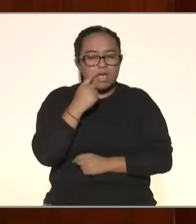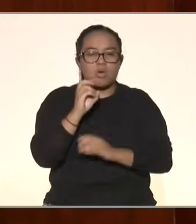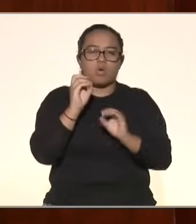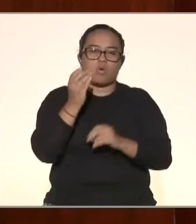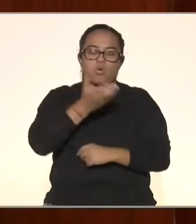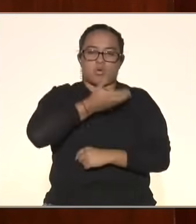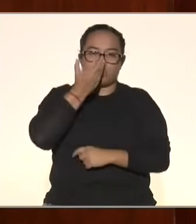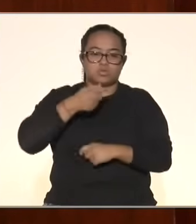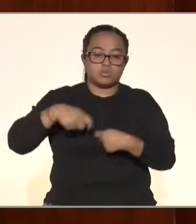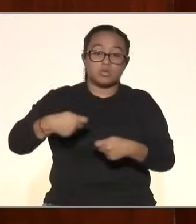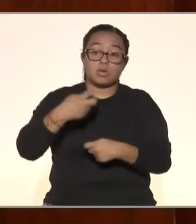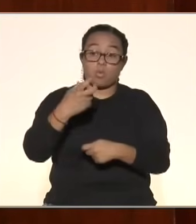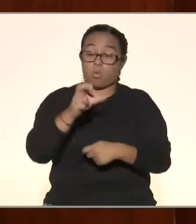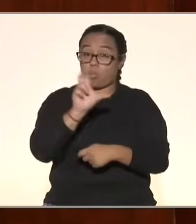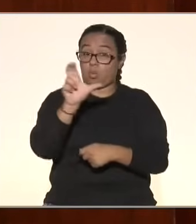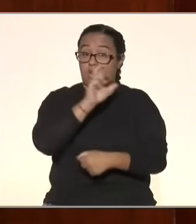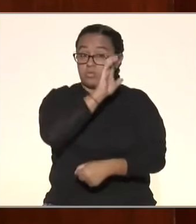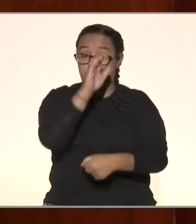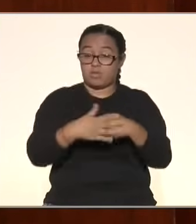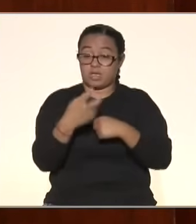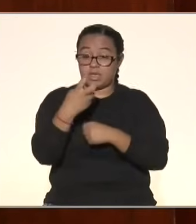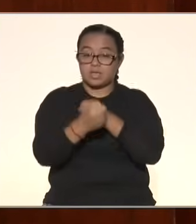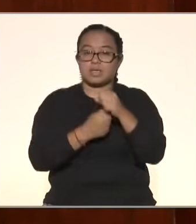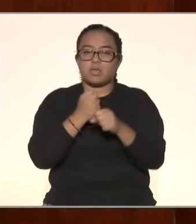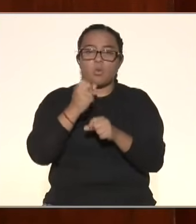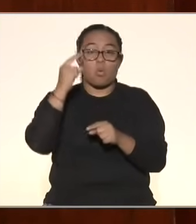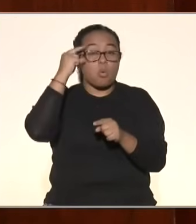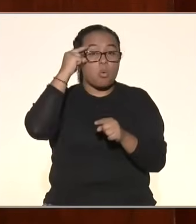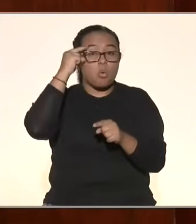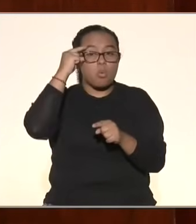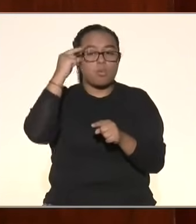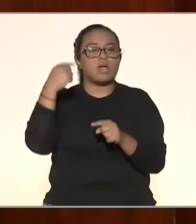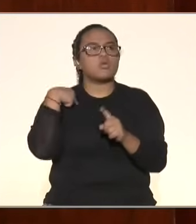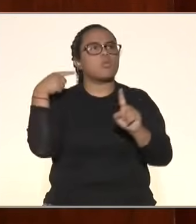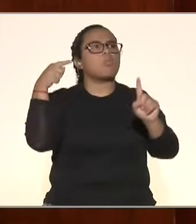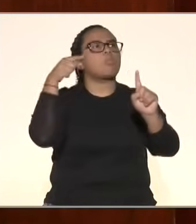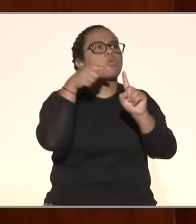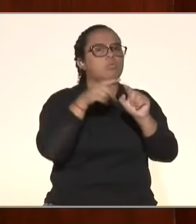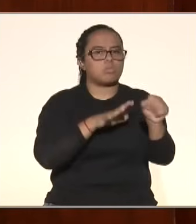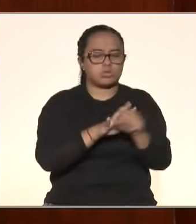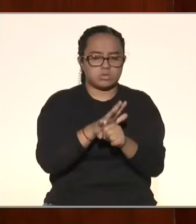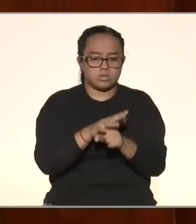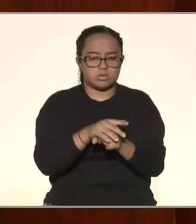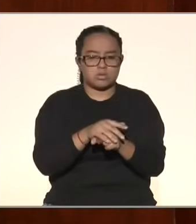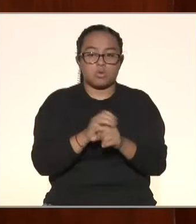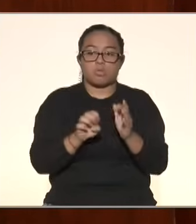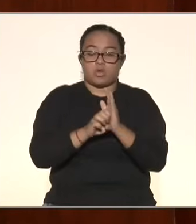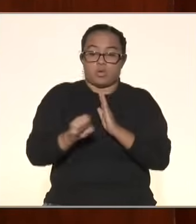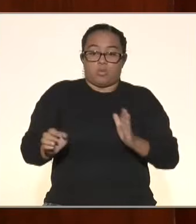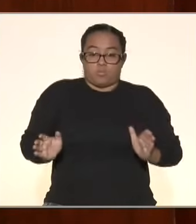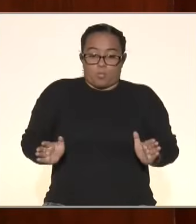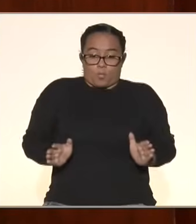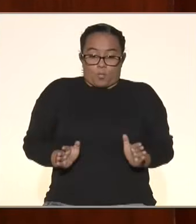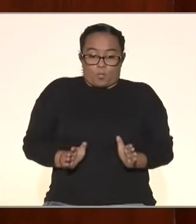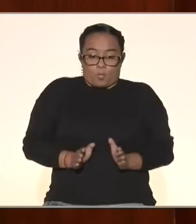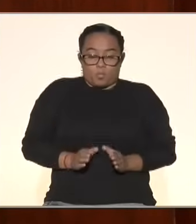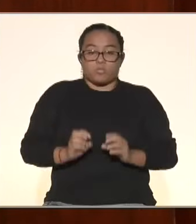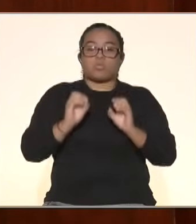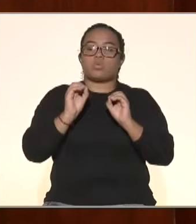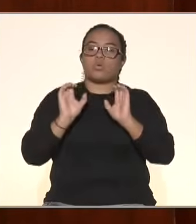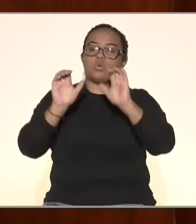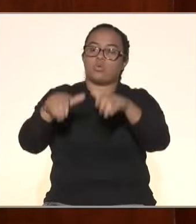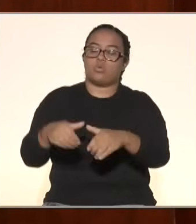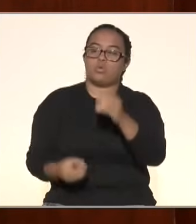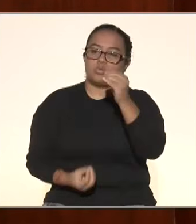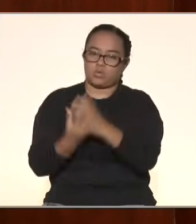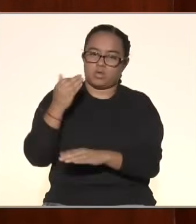tradición que en fin de año nosotros con cada uva estamos haciendo un propósito. El bajar de peso, el tener un nuevo